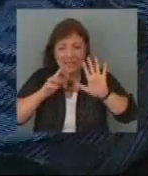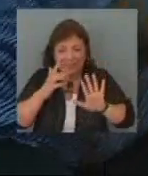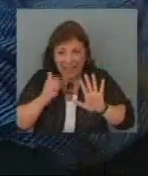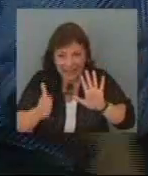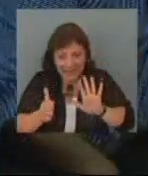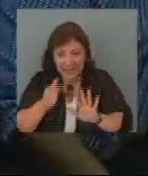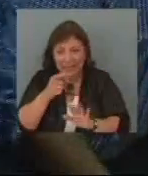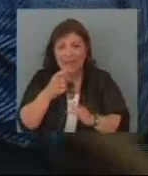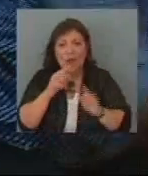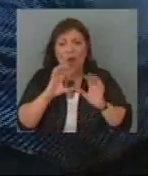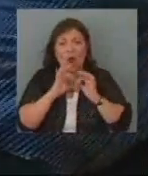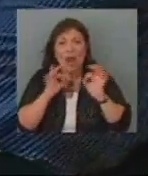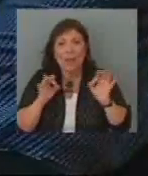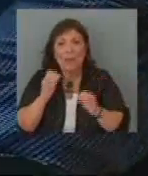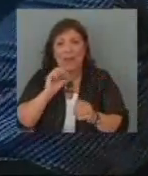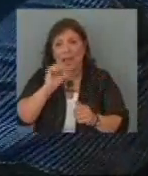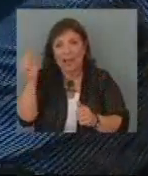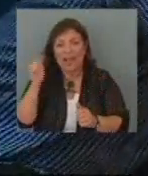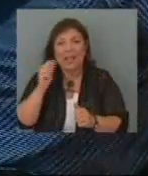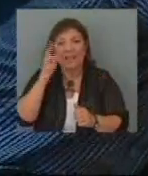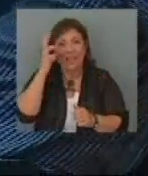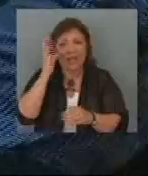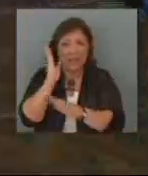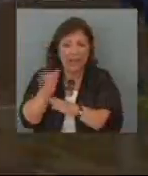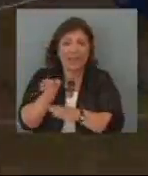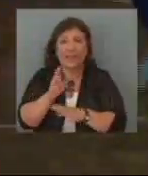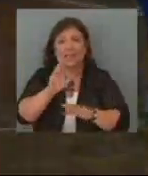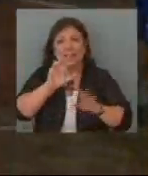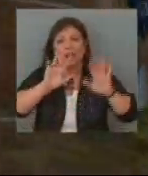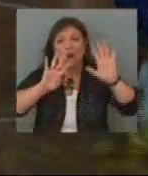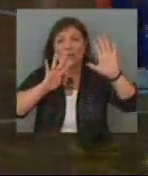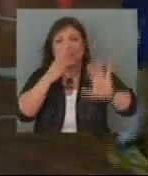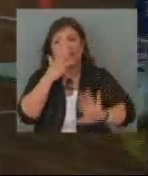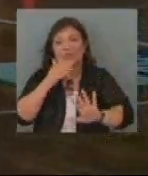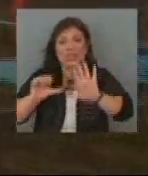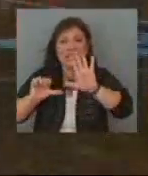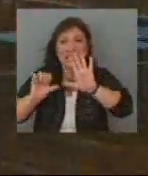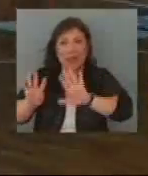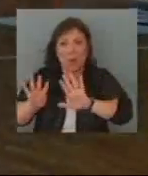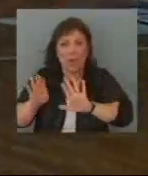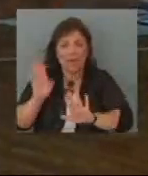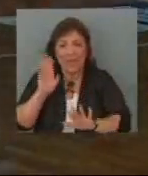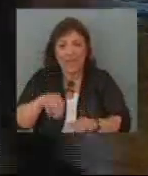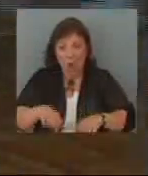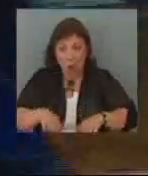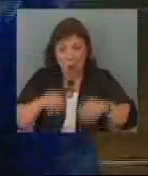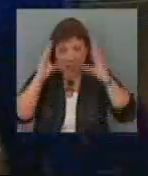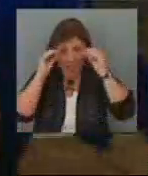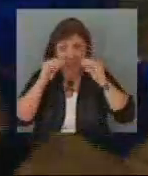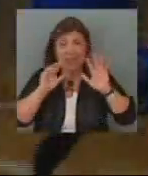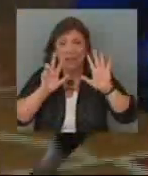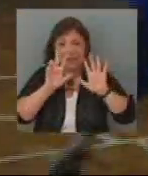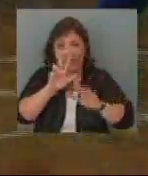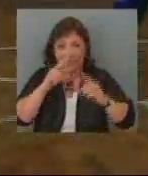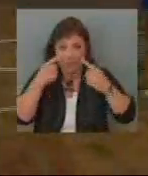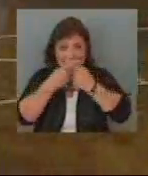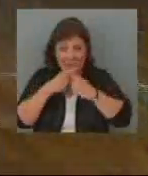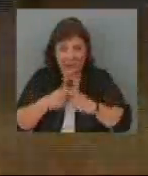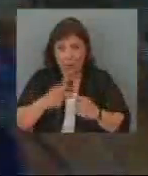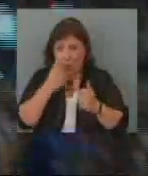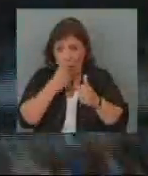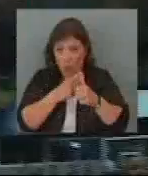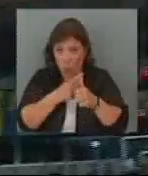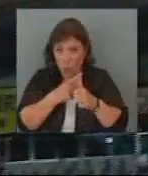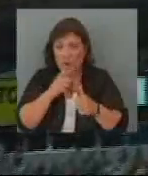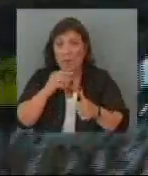y Olimpia se quedó con la victoria ante Tabaré 95-69. Esta noche hay 3 partidos, 1 por la